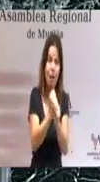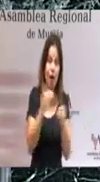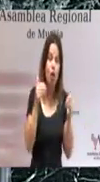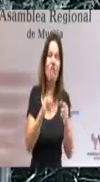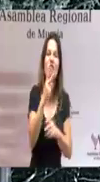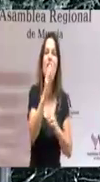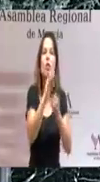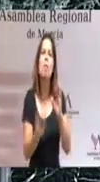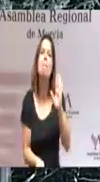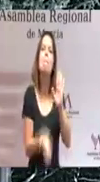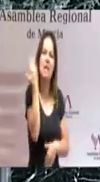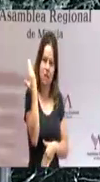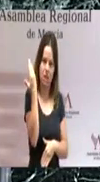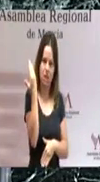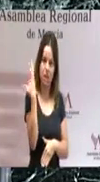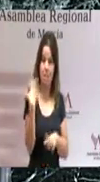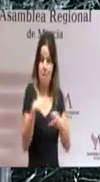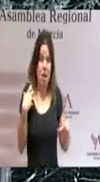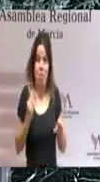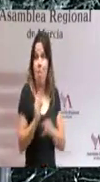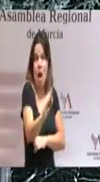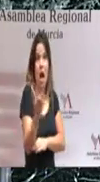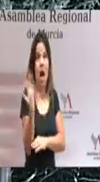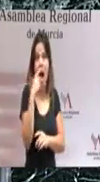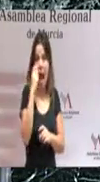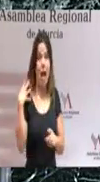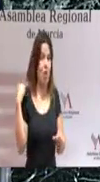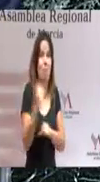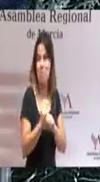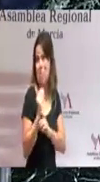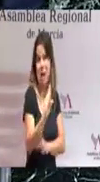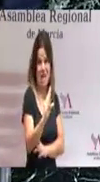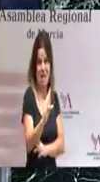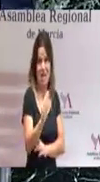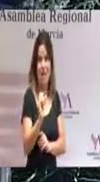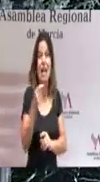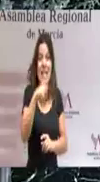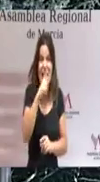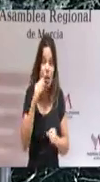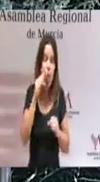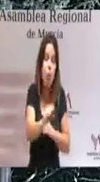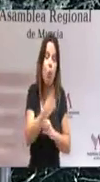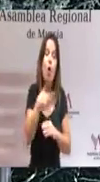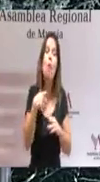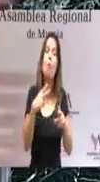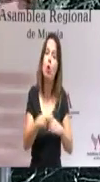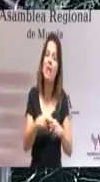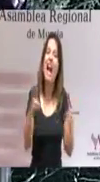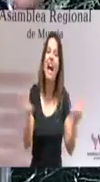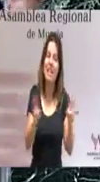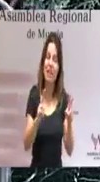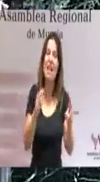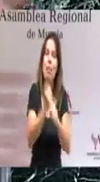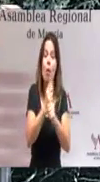un 20%, la mayor dotación de los últimos años con mucha diferencia. Este año destinamos a políticas activas de empleo para colectivos